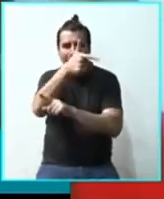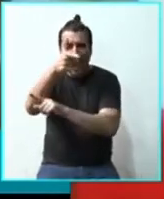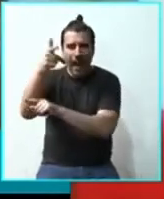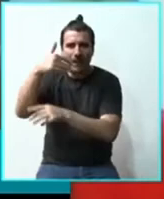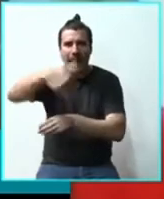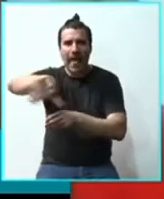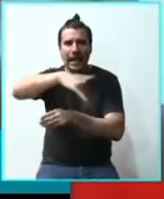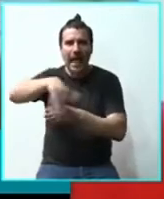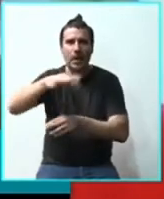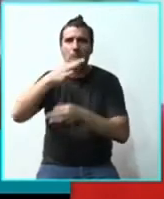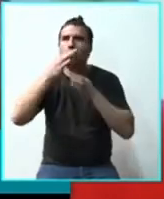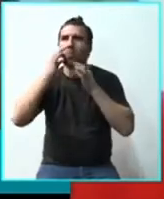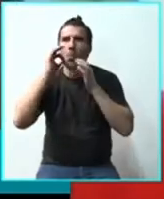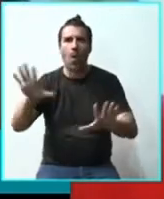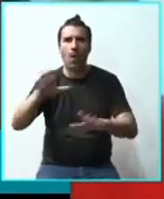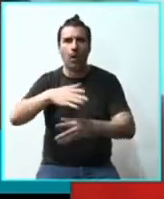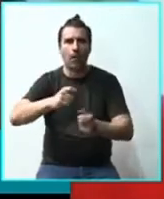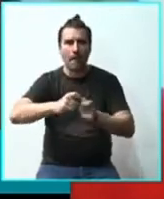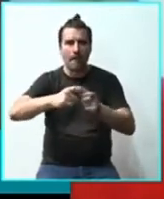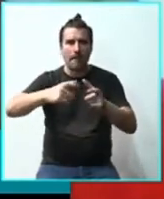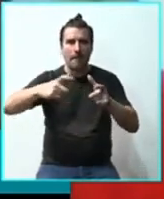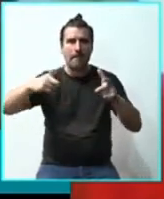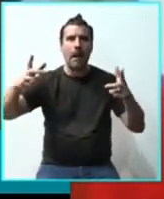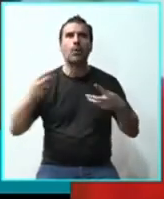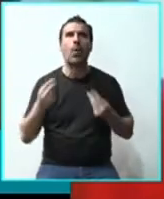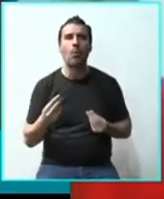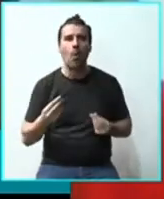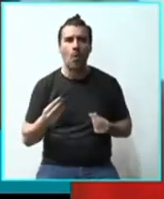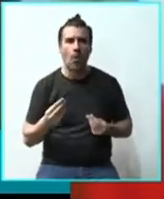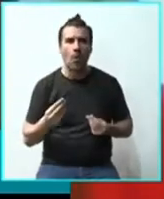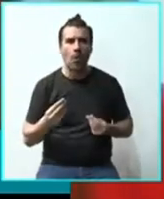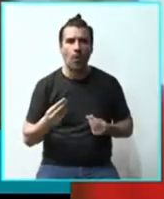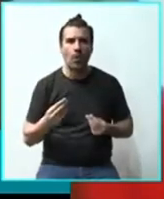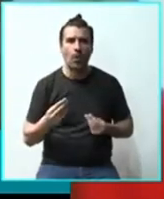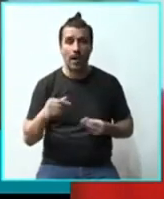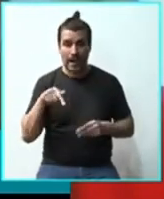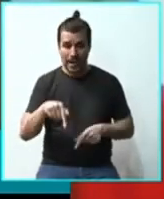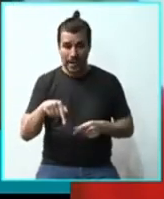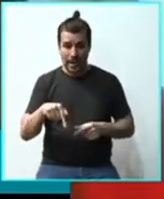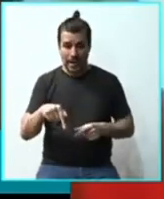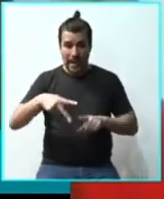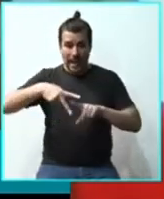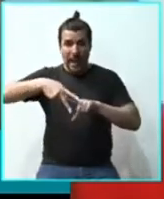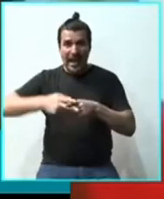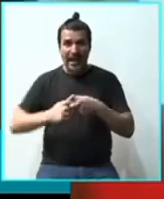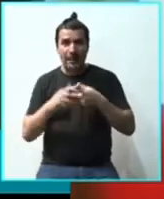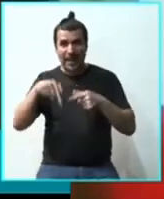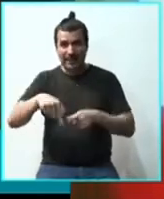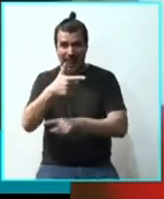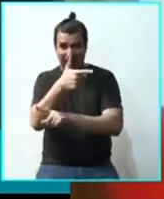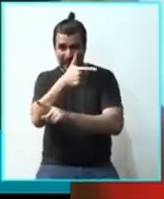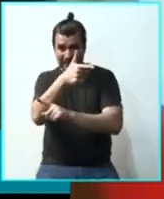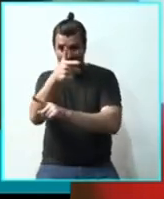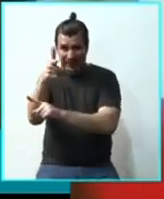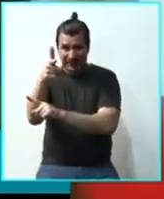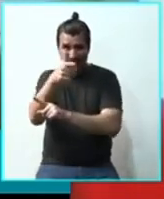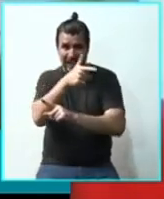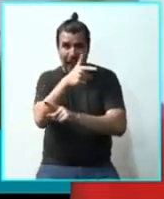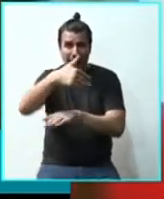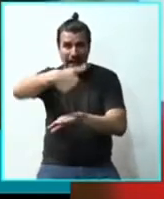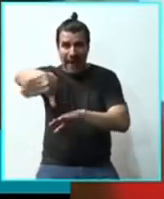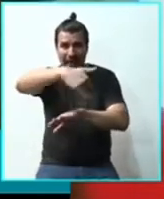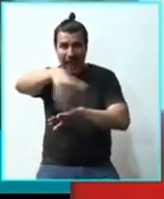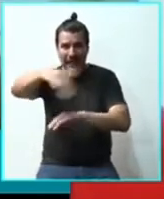verdad que nosotros lo que hacemos es acotar una herramienta que hoy se utiliza desde hace más de 2 años